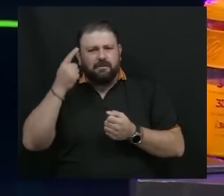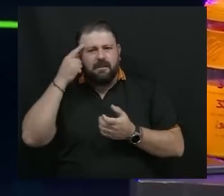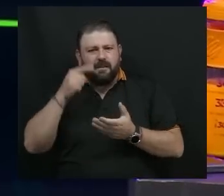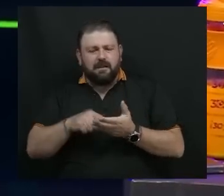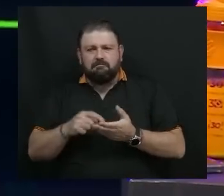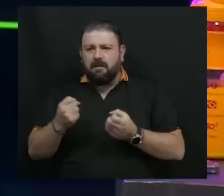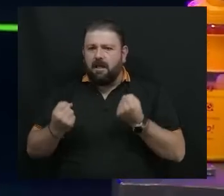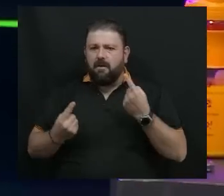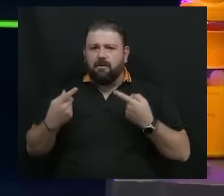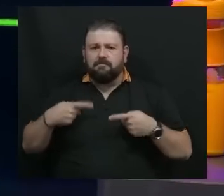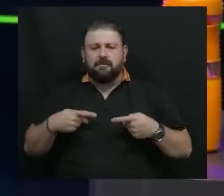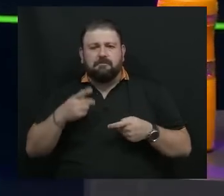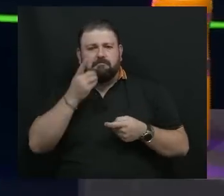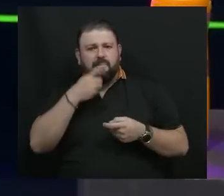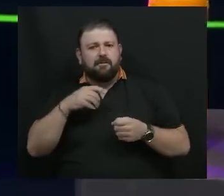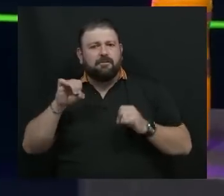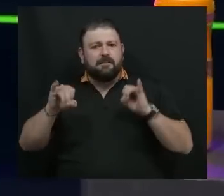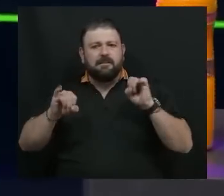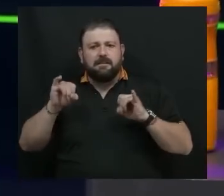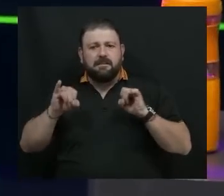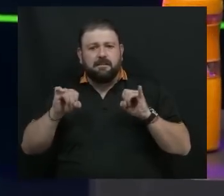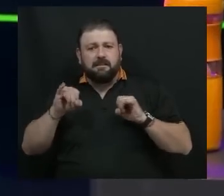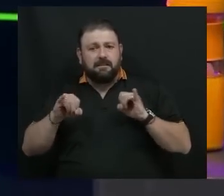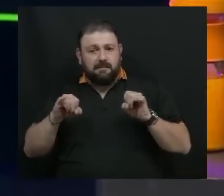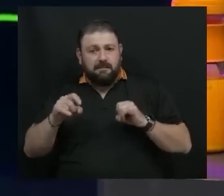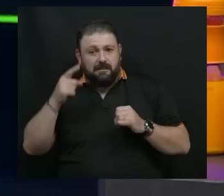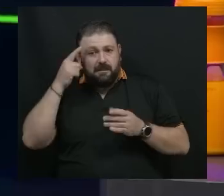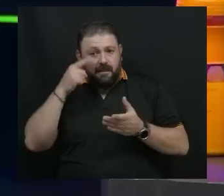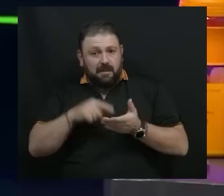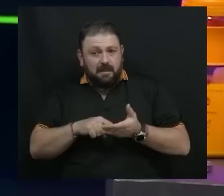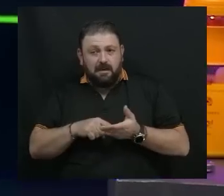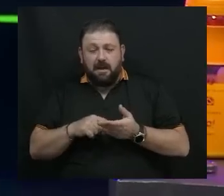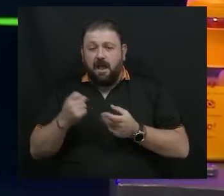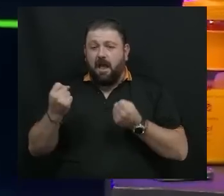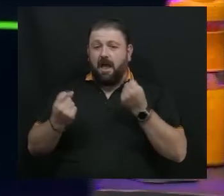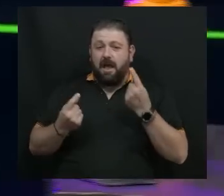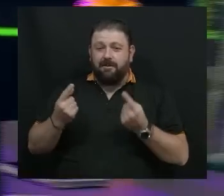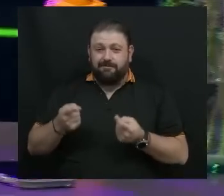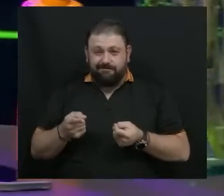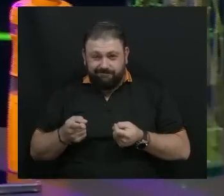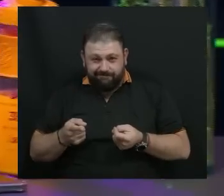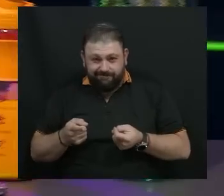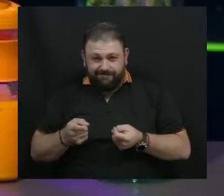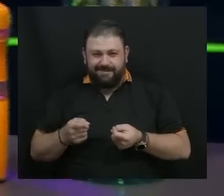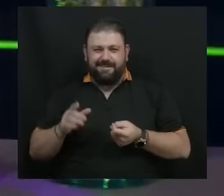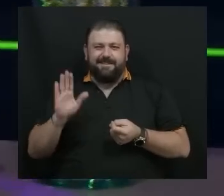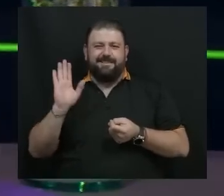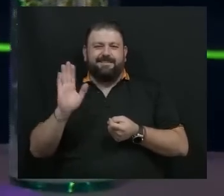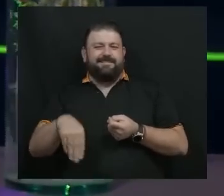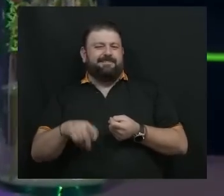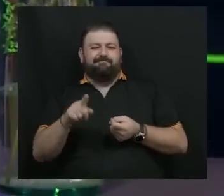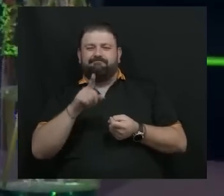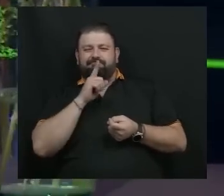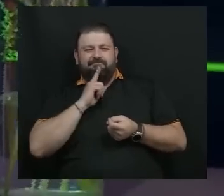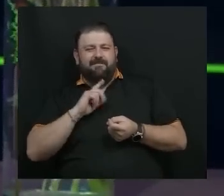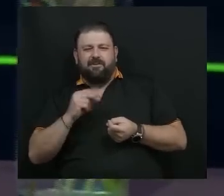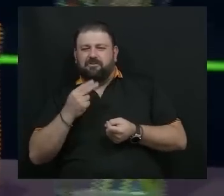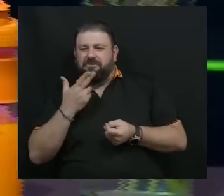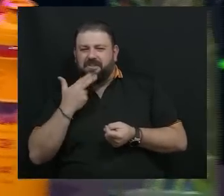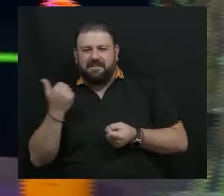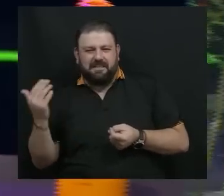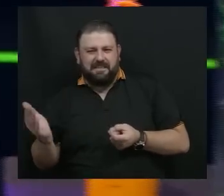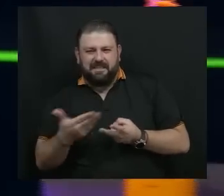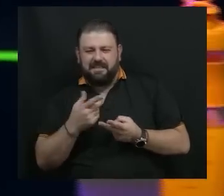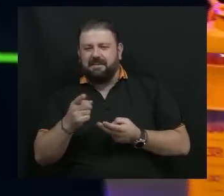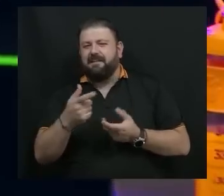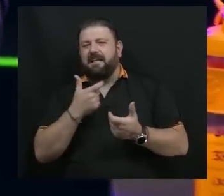sí? ¿Qué creen? ¡No! Muchos se burlaron, muchos me criticaron y te va a pasar. Se te van